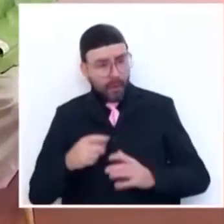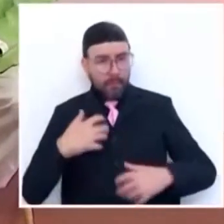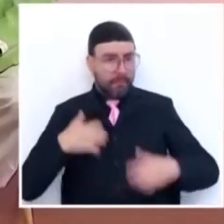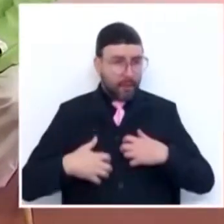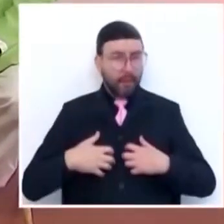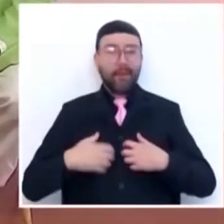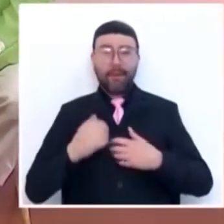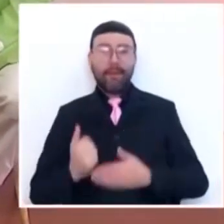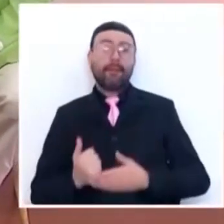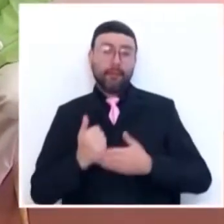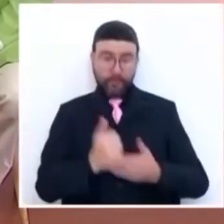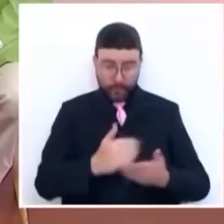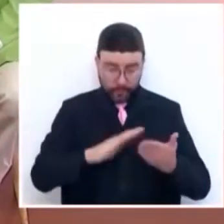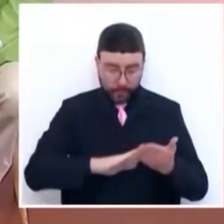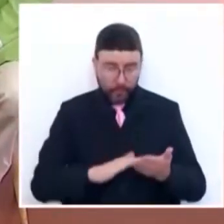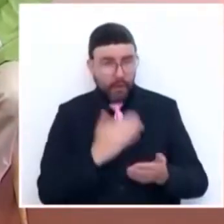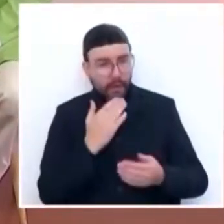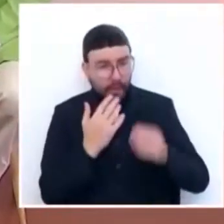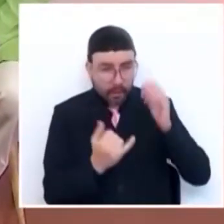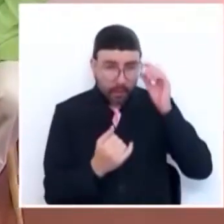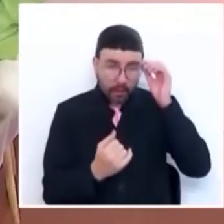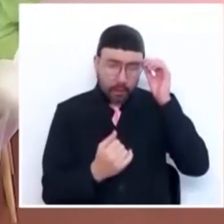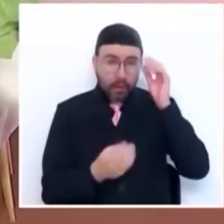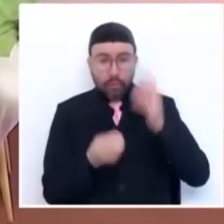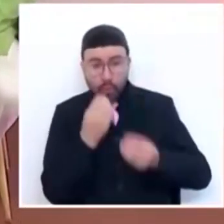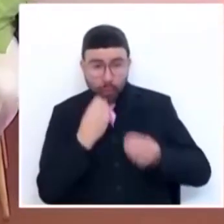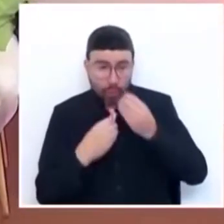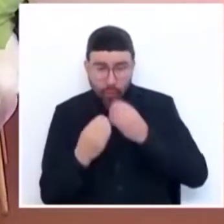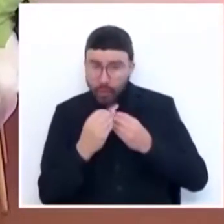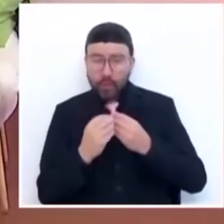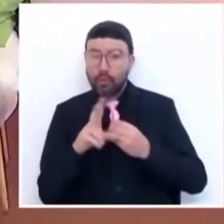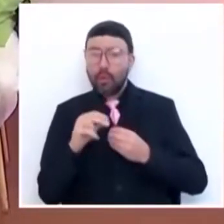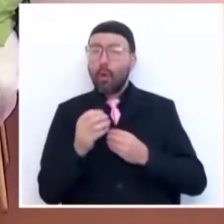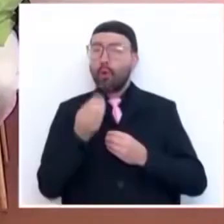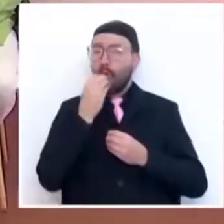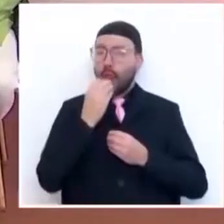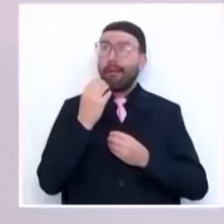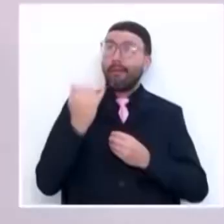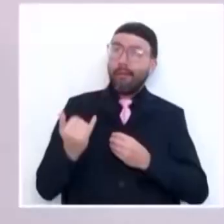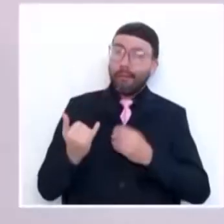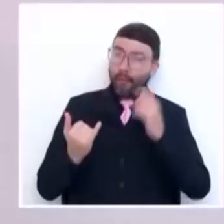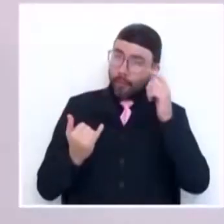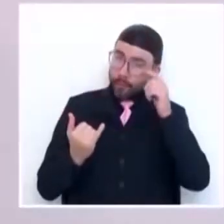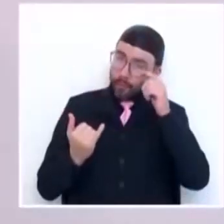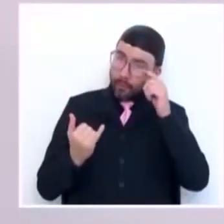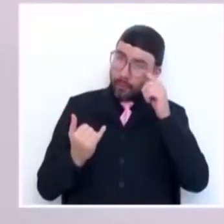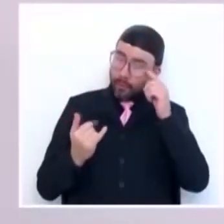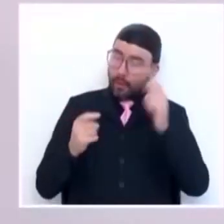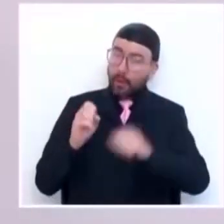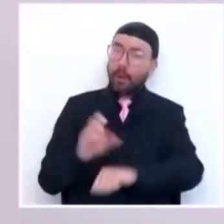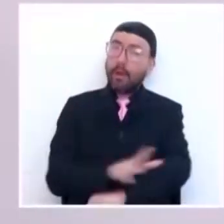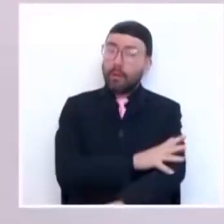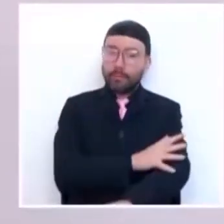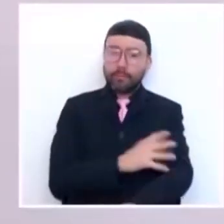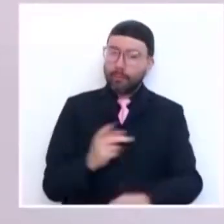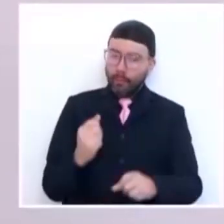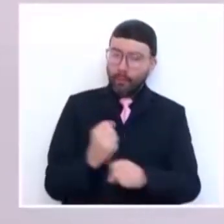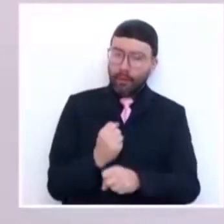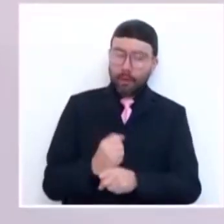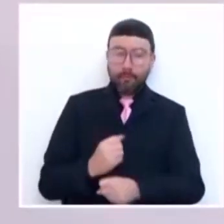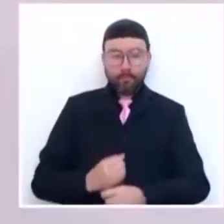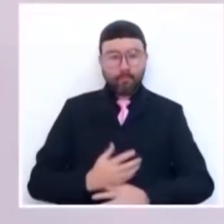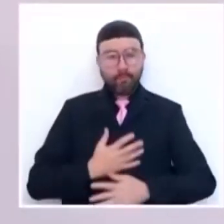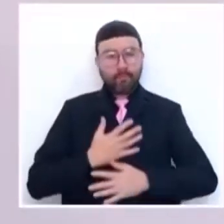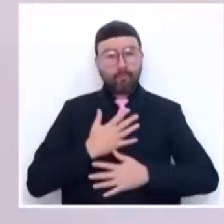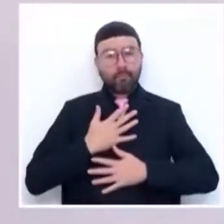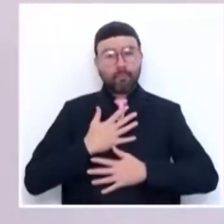alimentos no masticables tenemos que también trabajar las emociones, porque al trabajar la respiración también estamos trabajando las